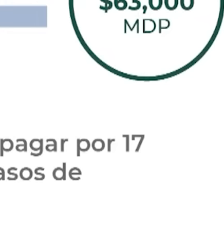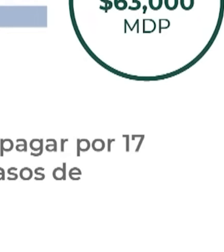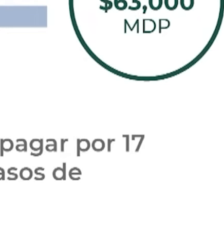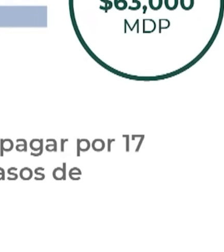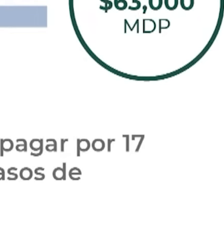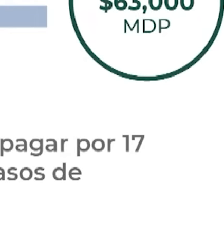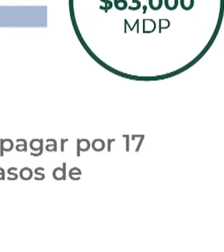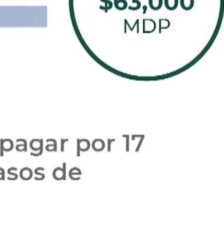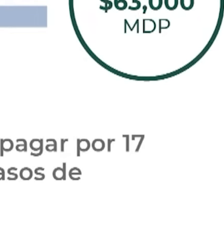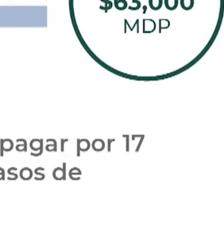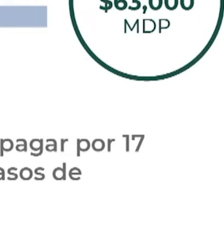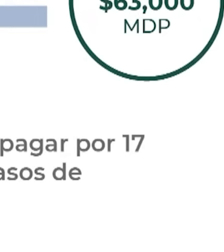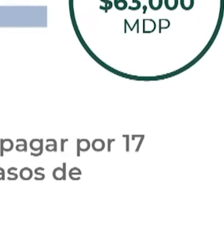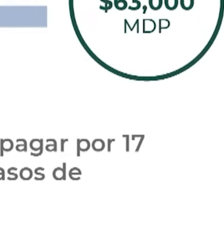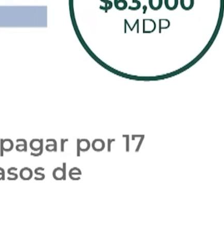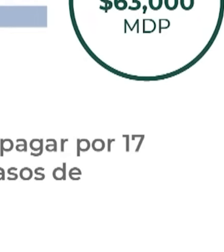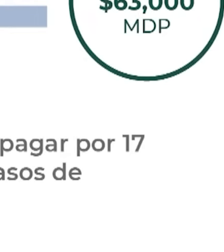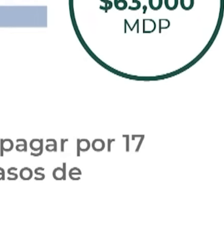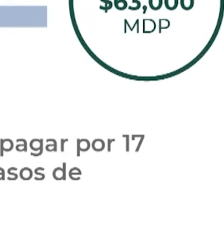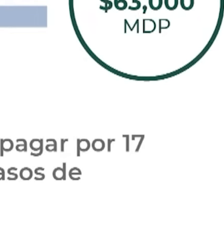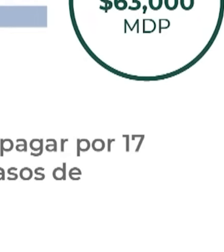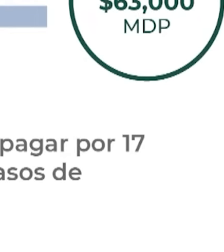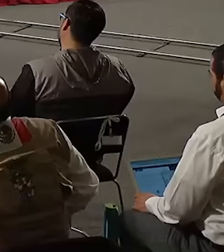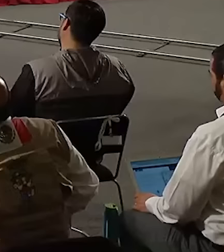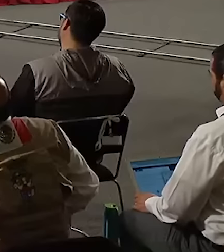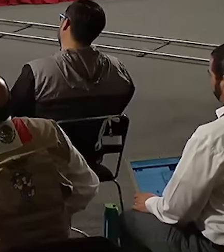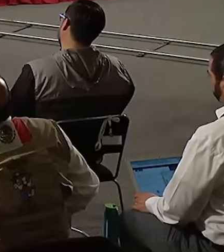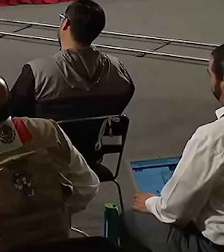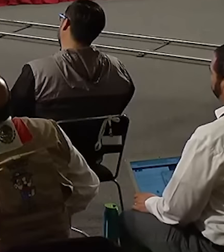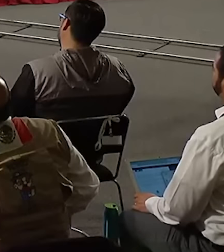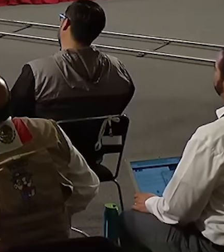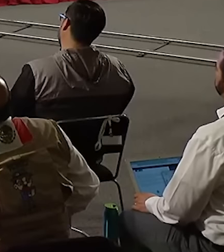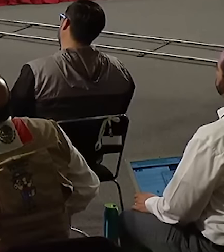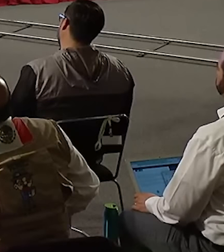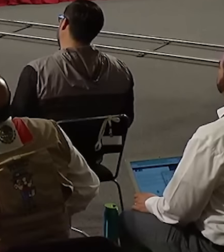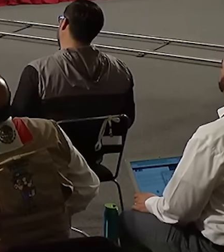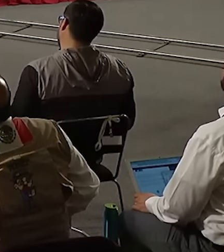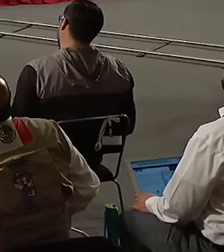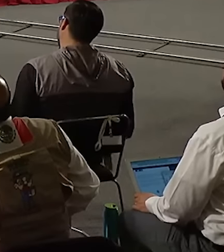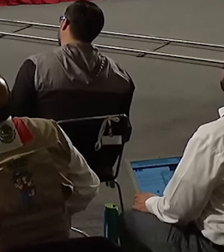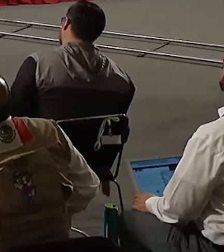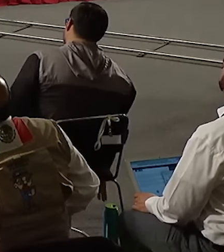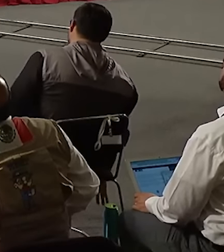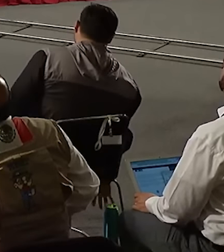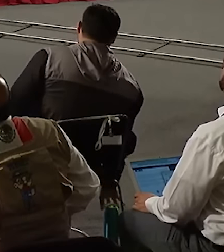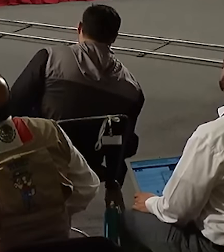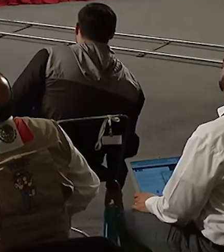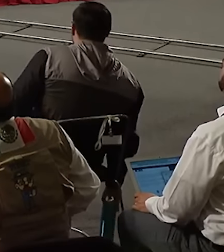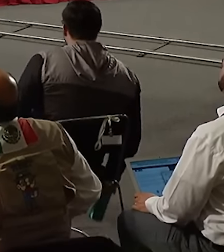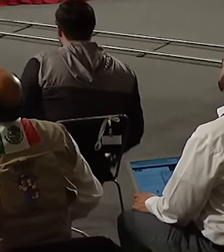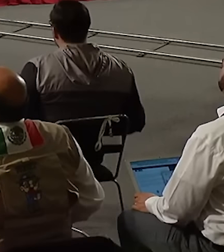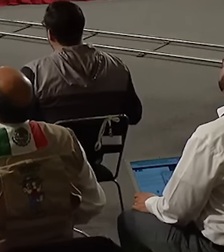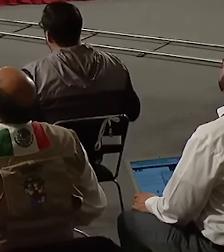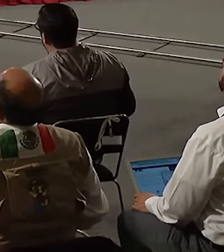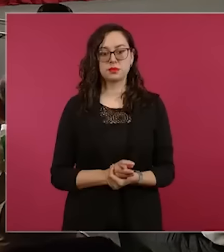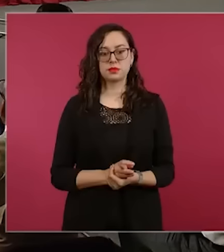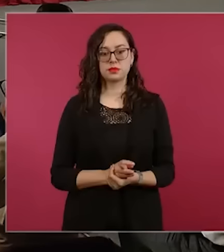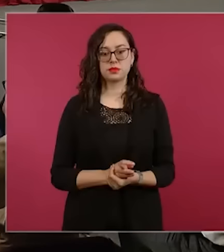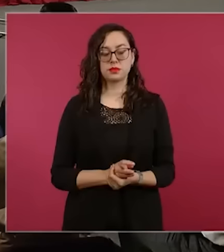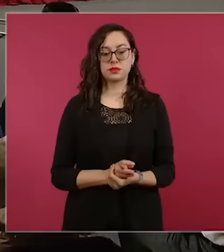López Obrador, el SAT ha emitido créditos fiscales por 10 mil millones de pesos, teniendo una deuda